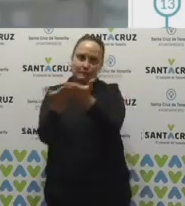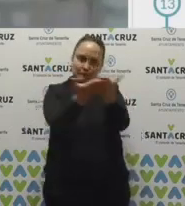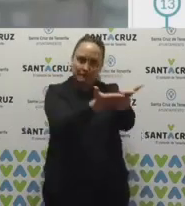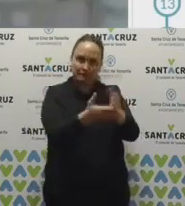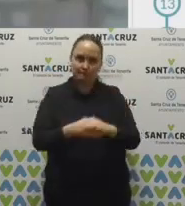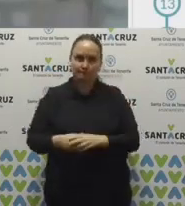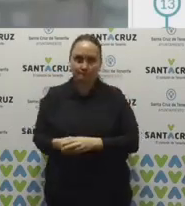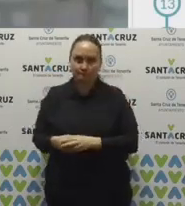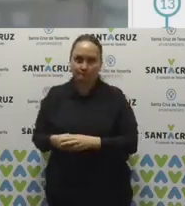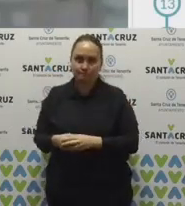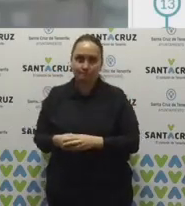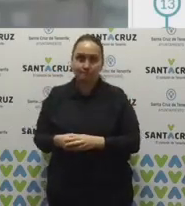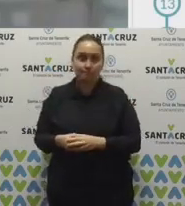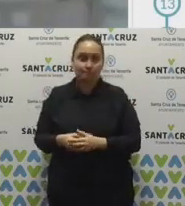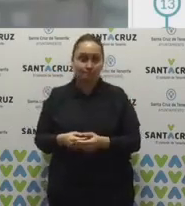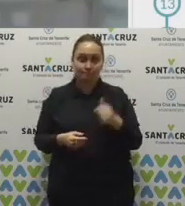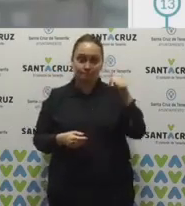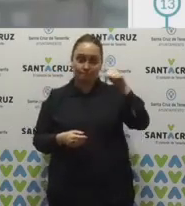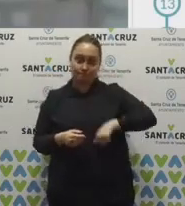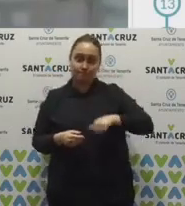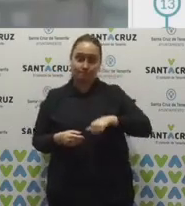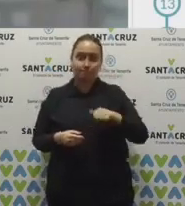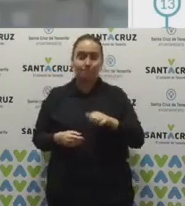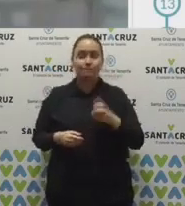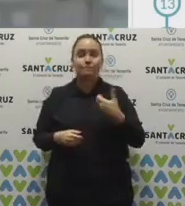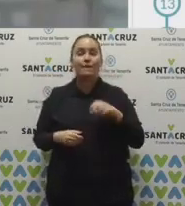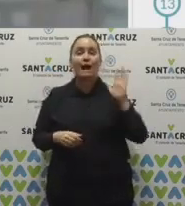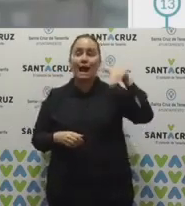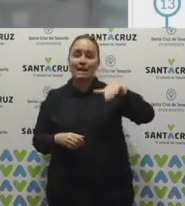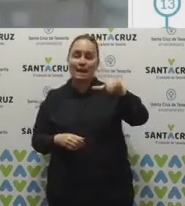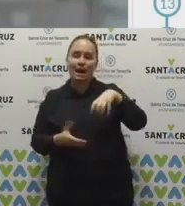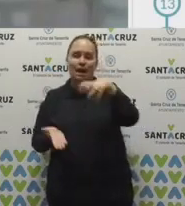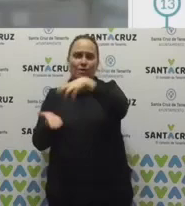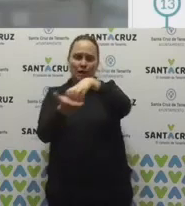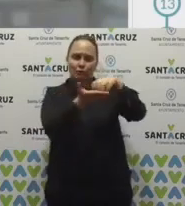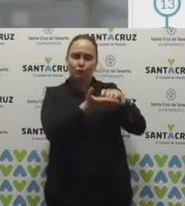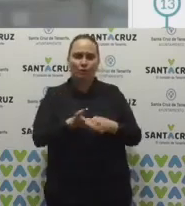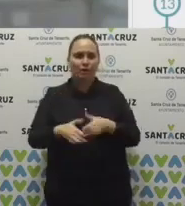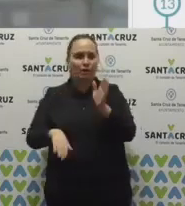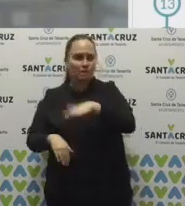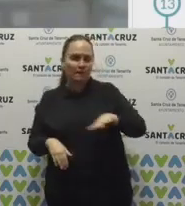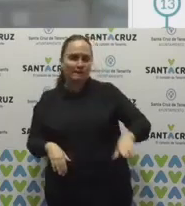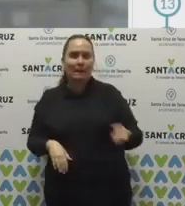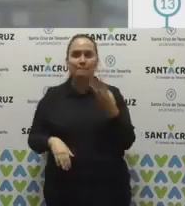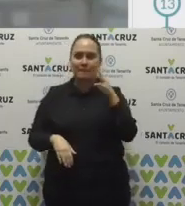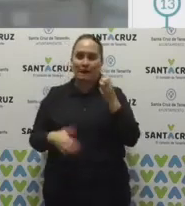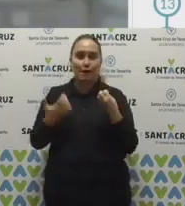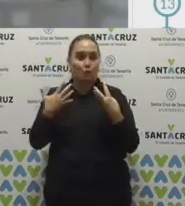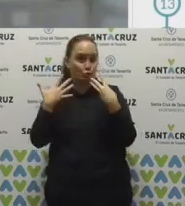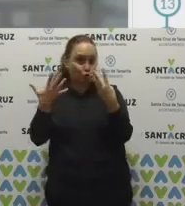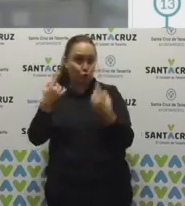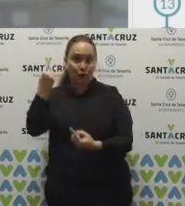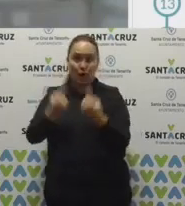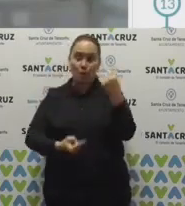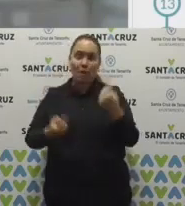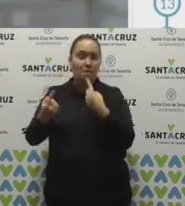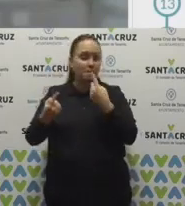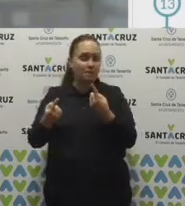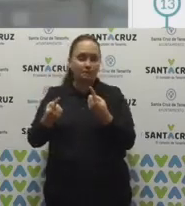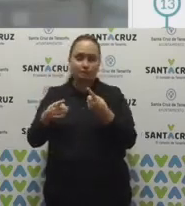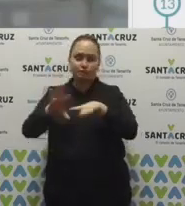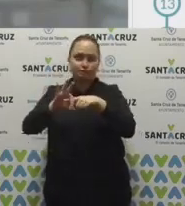dado en cuenta hoy con ocho centros de infantil y primaria algunos de ellos ya como de lujo suficiente en las aulas